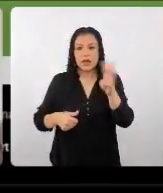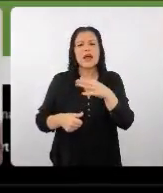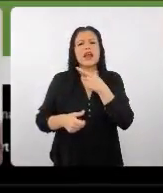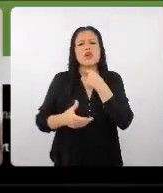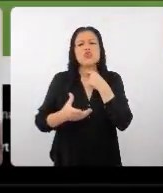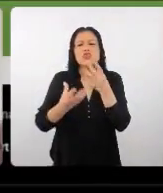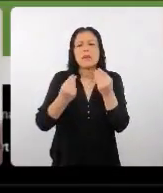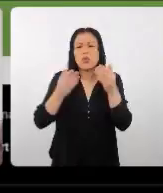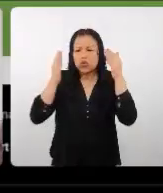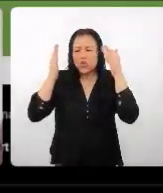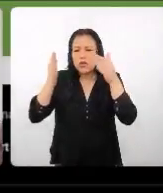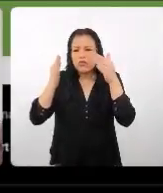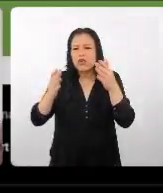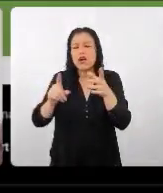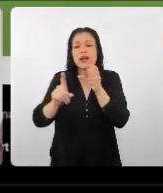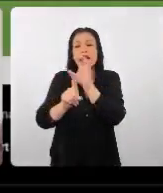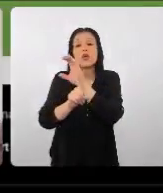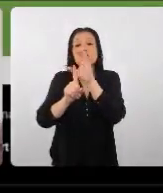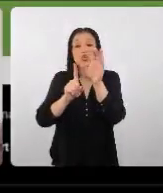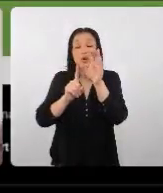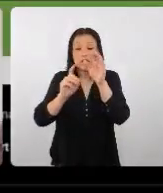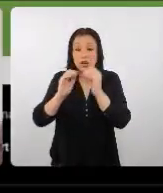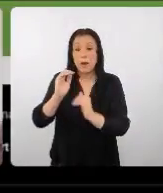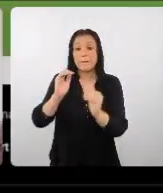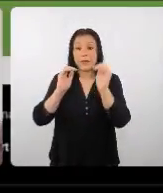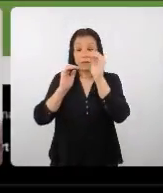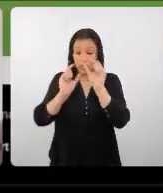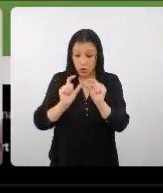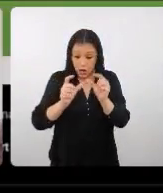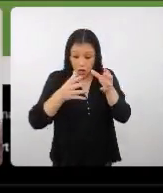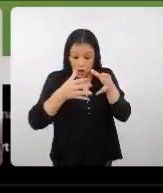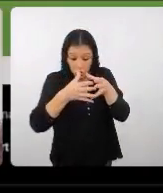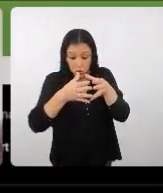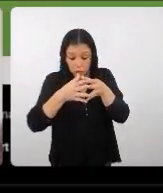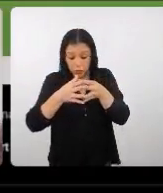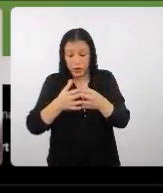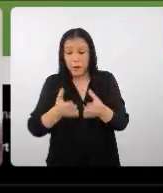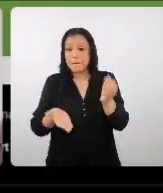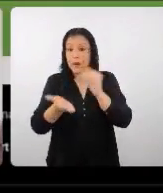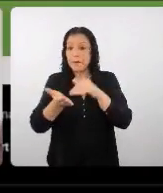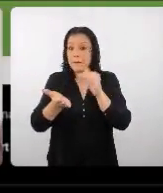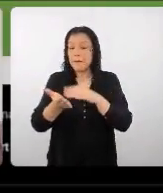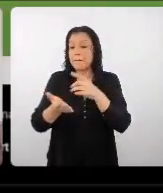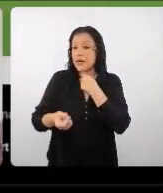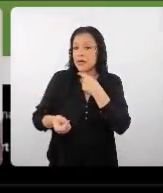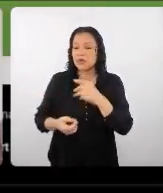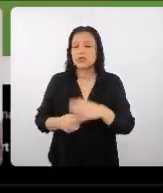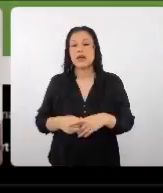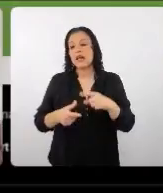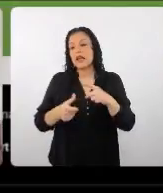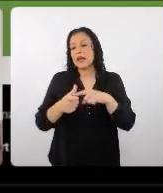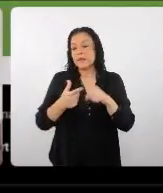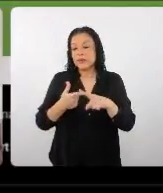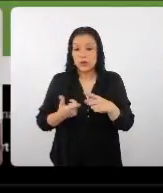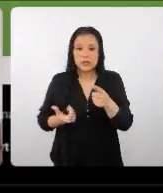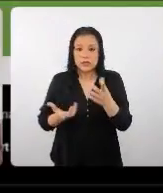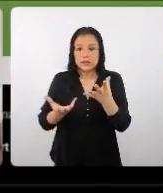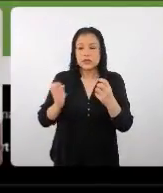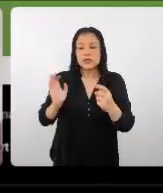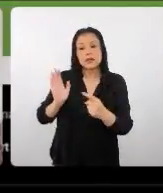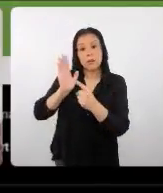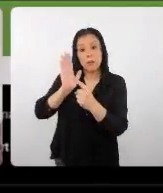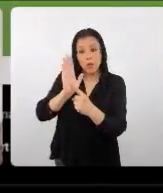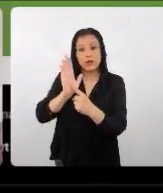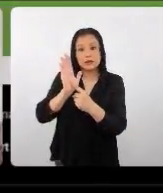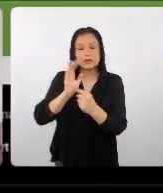tema cultural. Es entre los principales segmentos, es el segmento más posicionado. Entonces, al tener una exhibición como